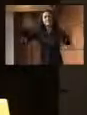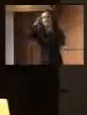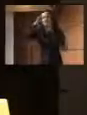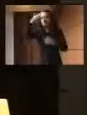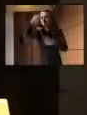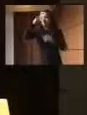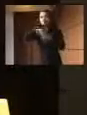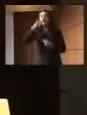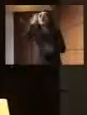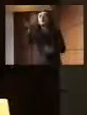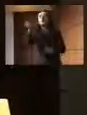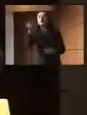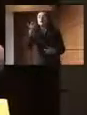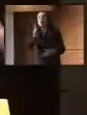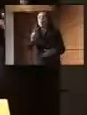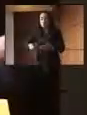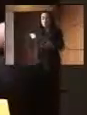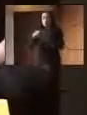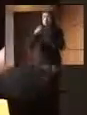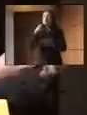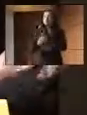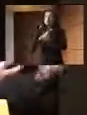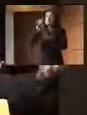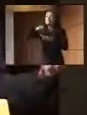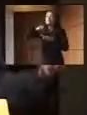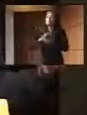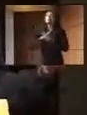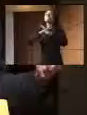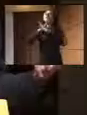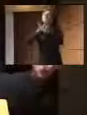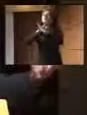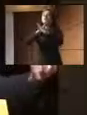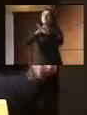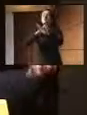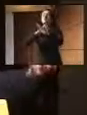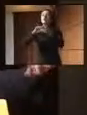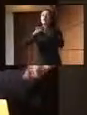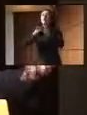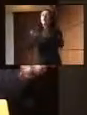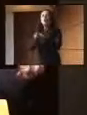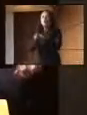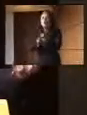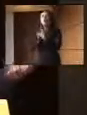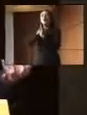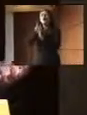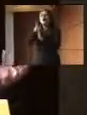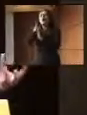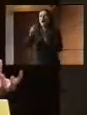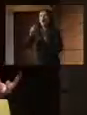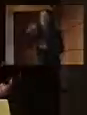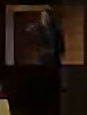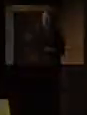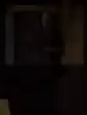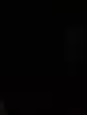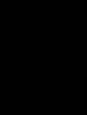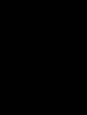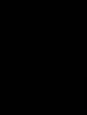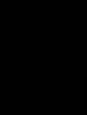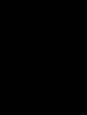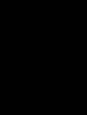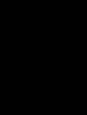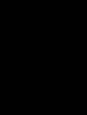dañino, porque automáticamente cuando intentamos prevenir algo, estamos trasladando un mensaje de que la discapacidad es algo negativo.